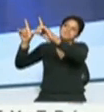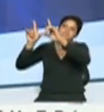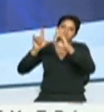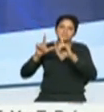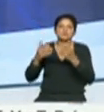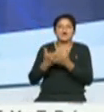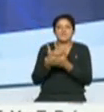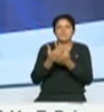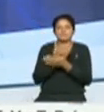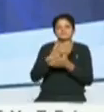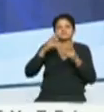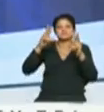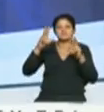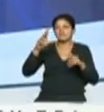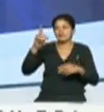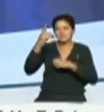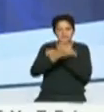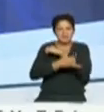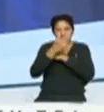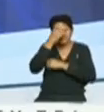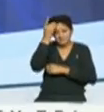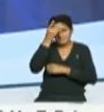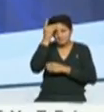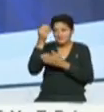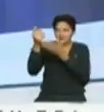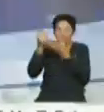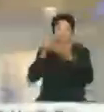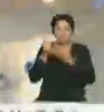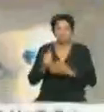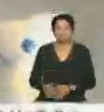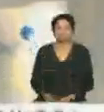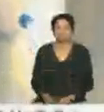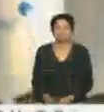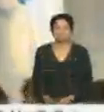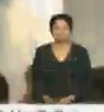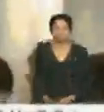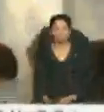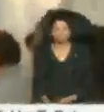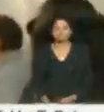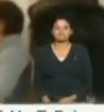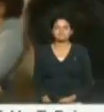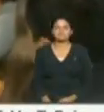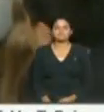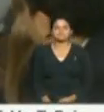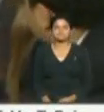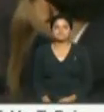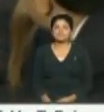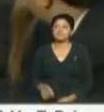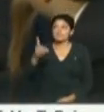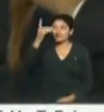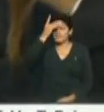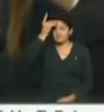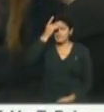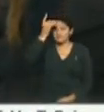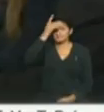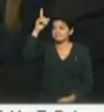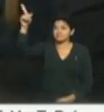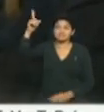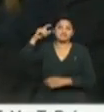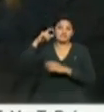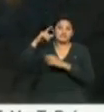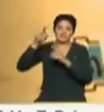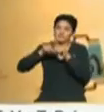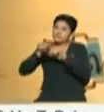alemana en temas de prevención de violencia de género. La cooperación alemana concedió a la Corporación Nacional de